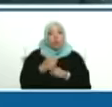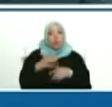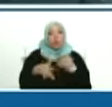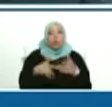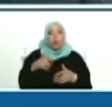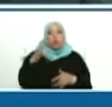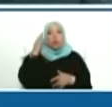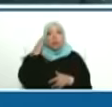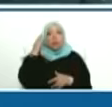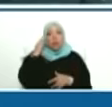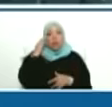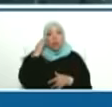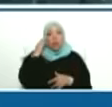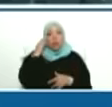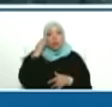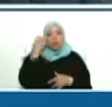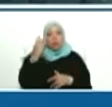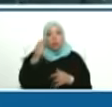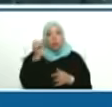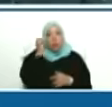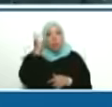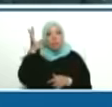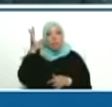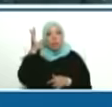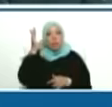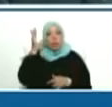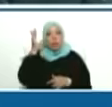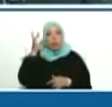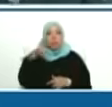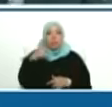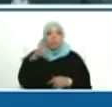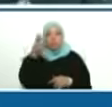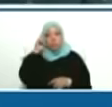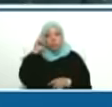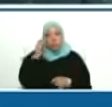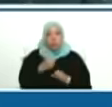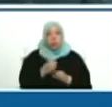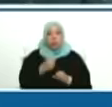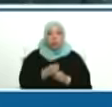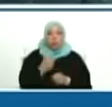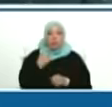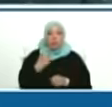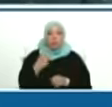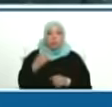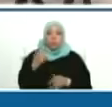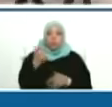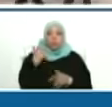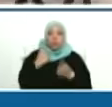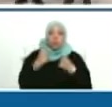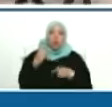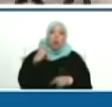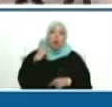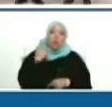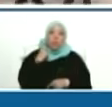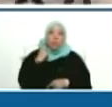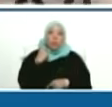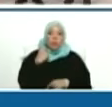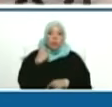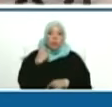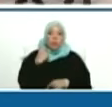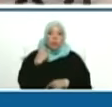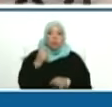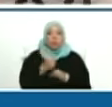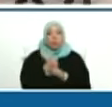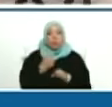sabe, lo inventa. Eso es material reciclado, ¿ves? Cauchos viejos, ¿eh? Se